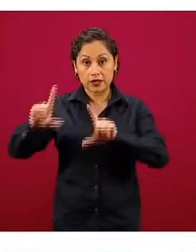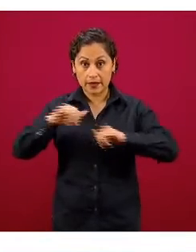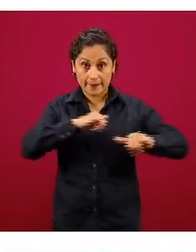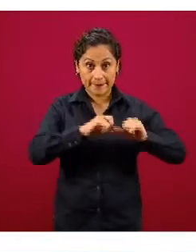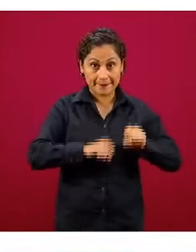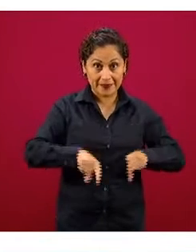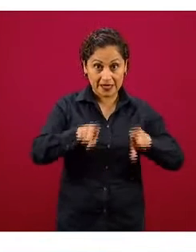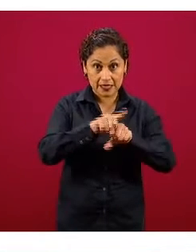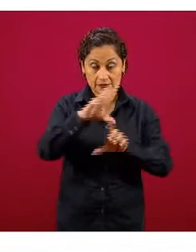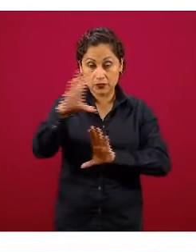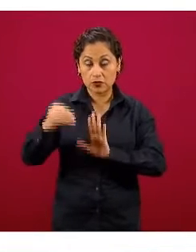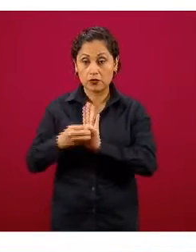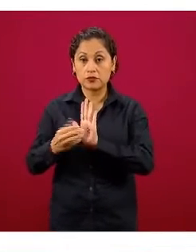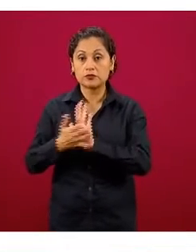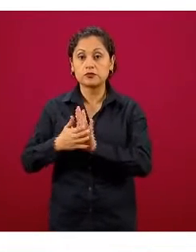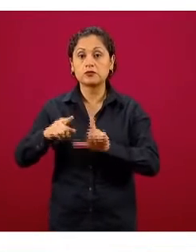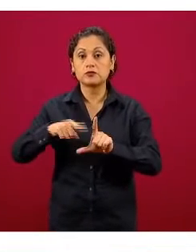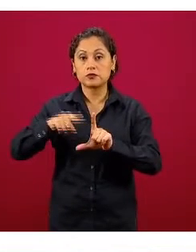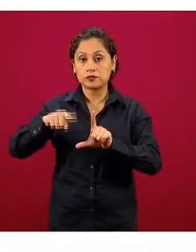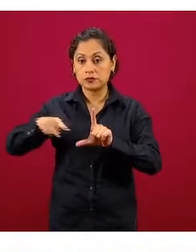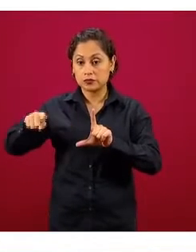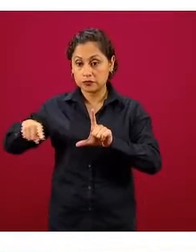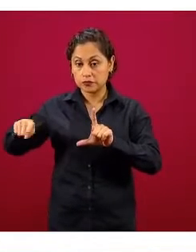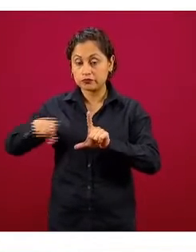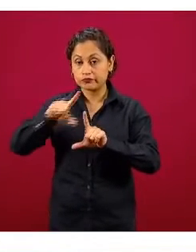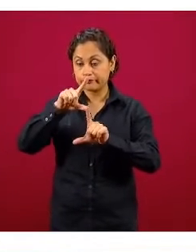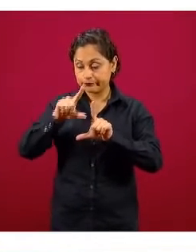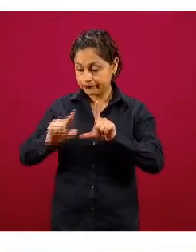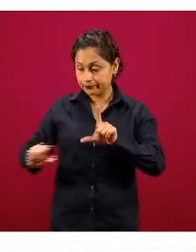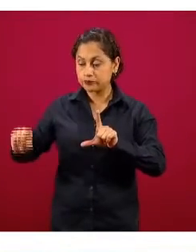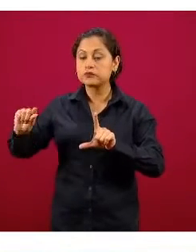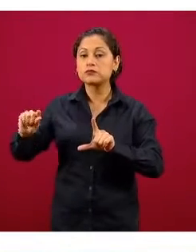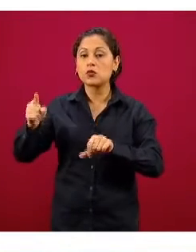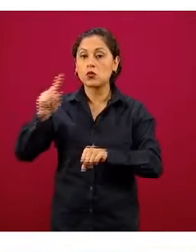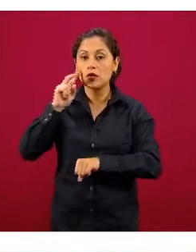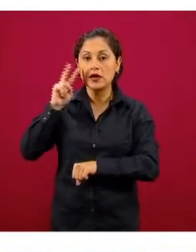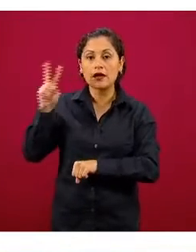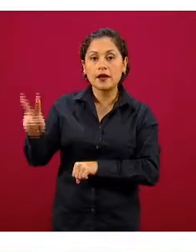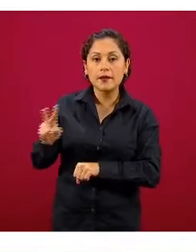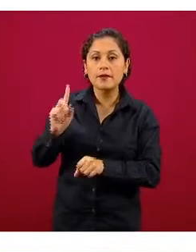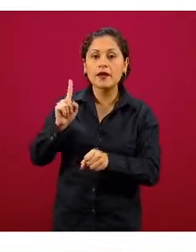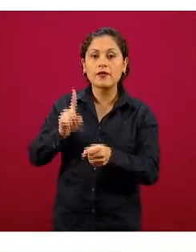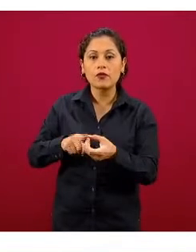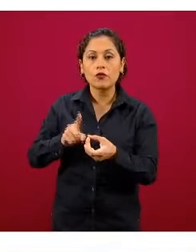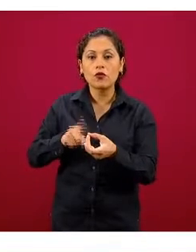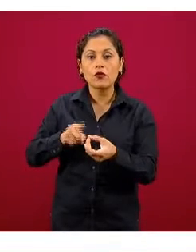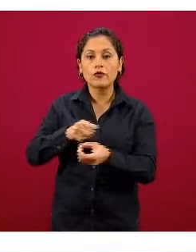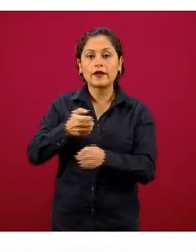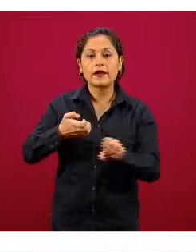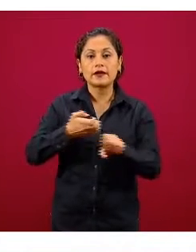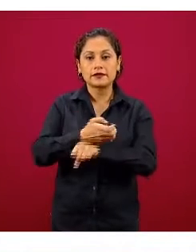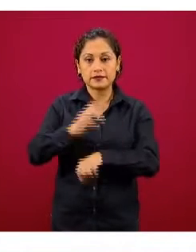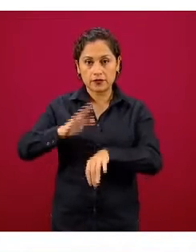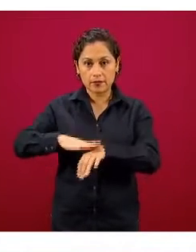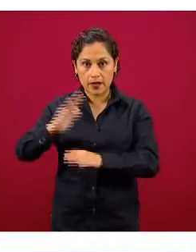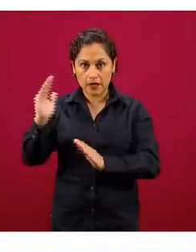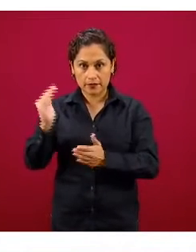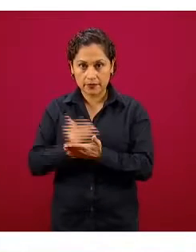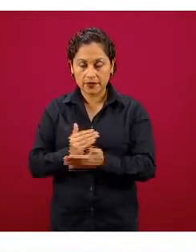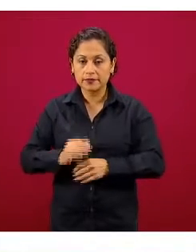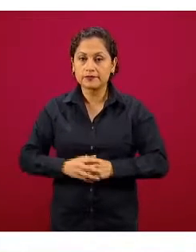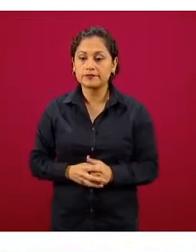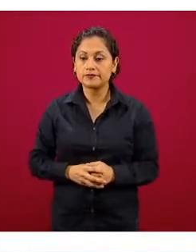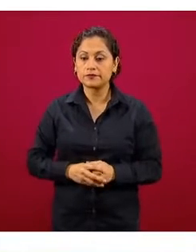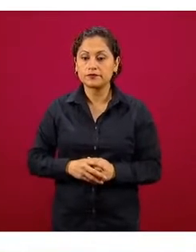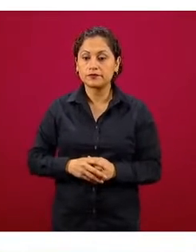orden descendente, precisamente para que puedan identificarlos ustedes en función de la carga total de cada uno de ellos. En la siguiente diapositiva vemos